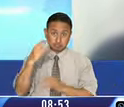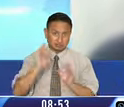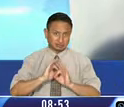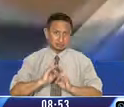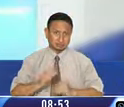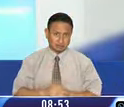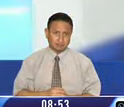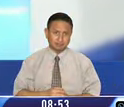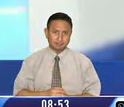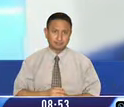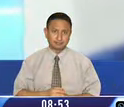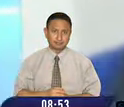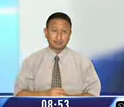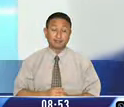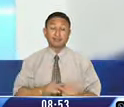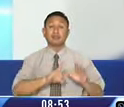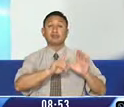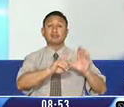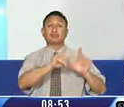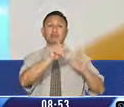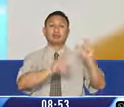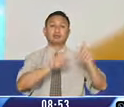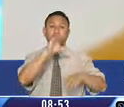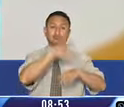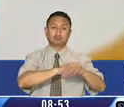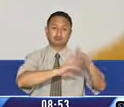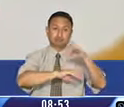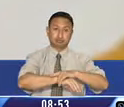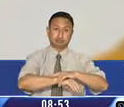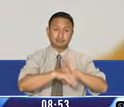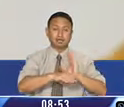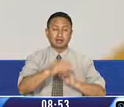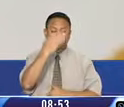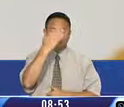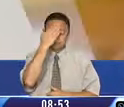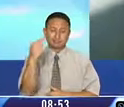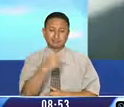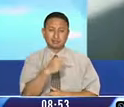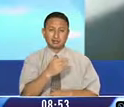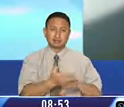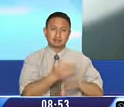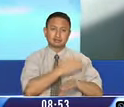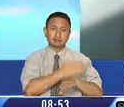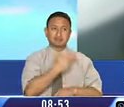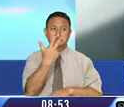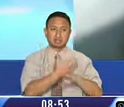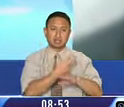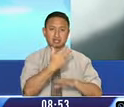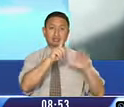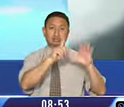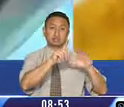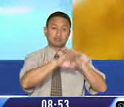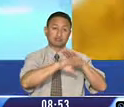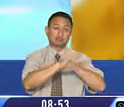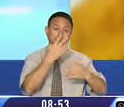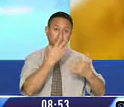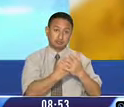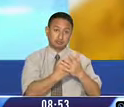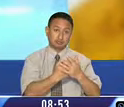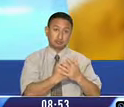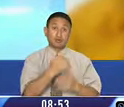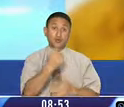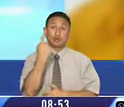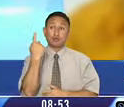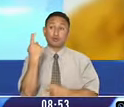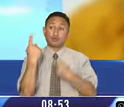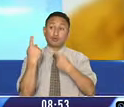policía. Un total de 6 detenidos, y como es costumbre, la mayoría registra entre 3 y 6 detenciones. Uno de ellos, más